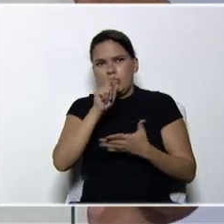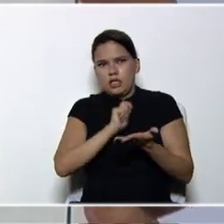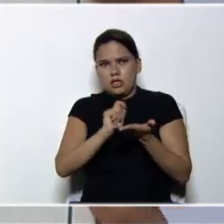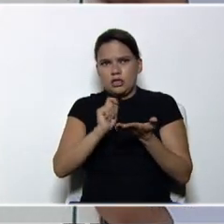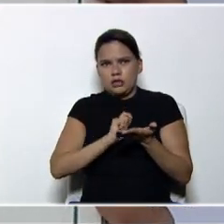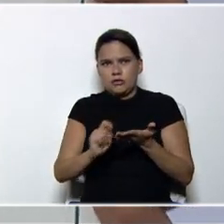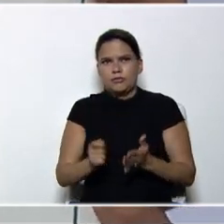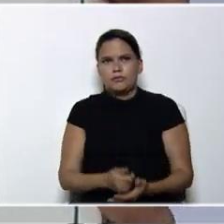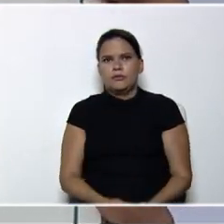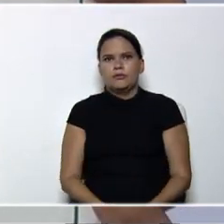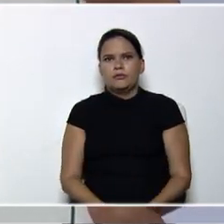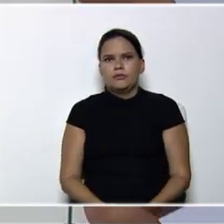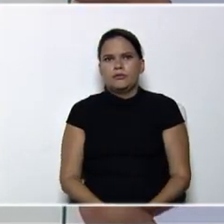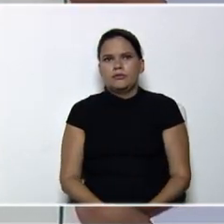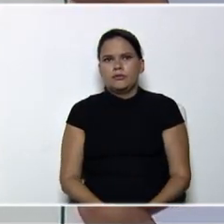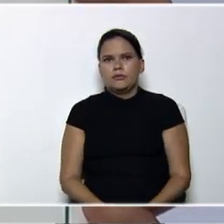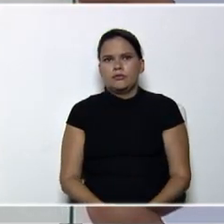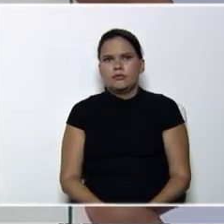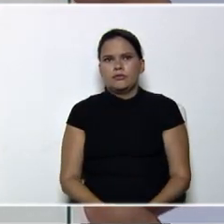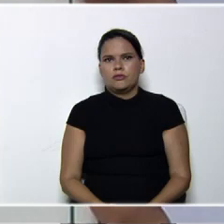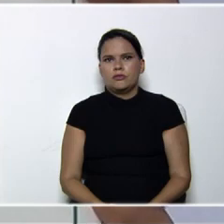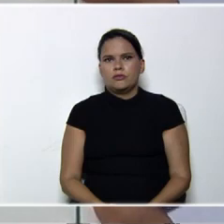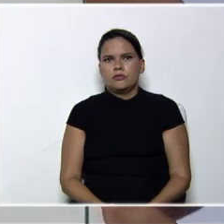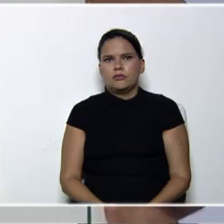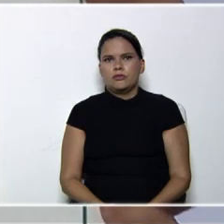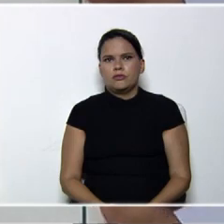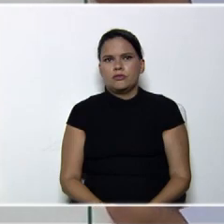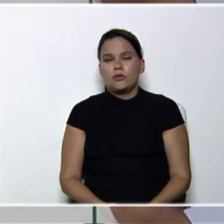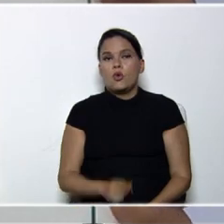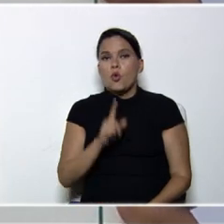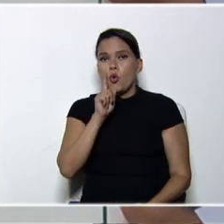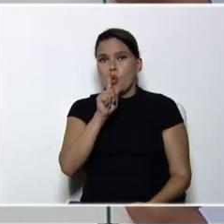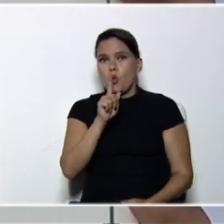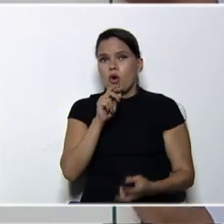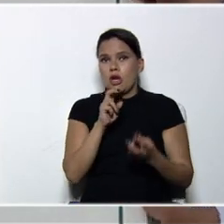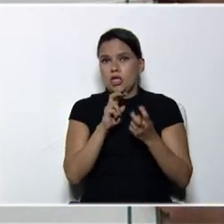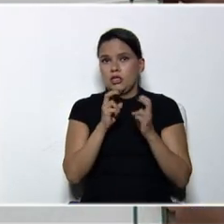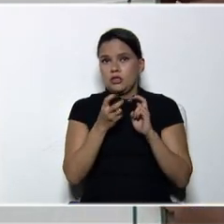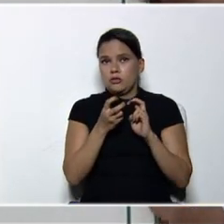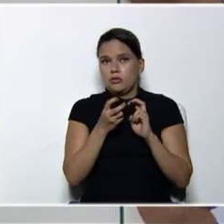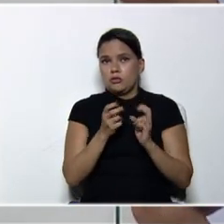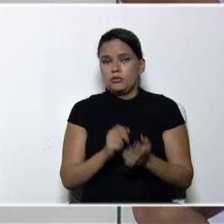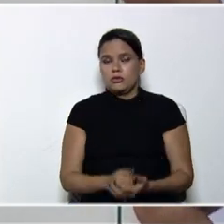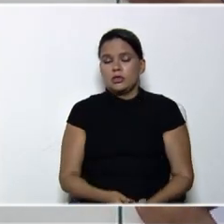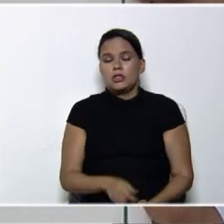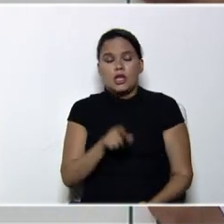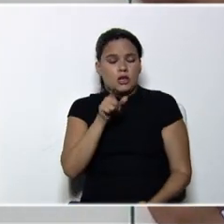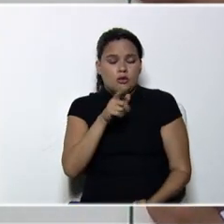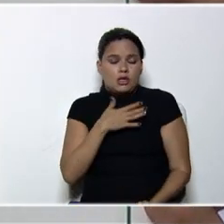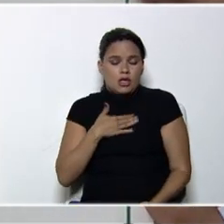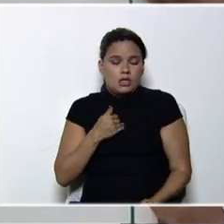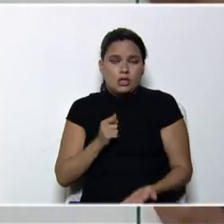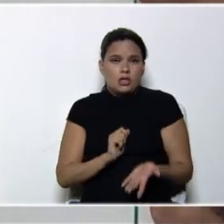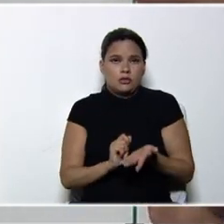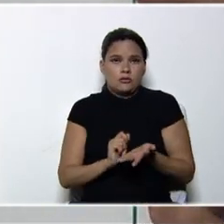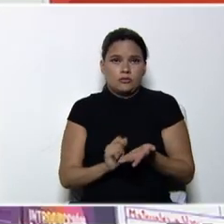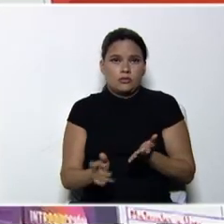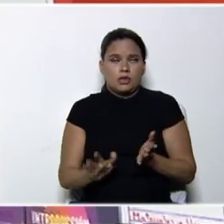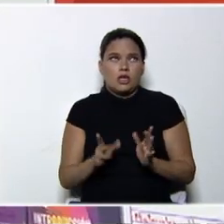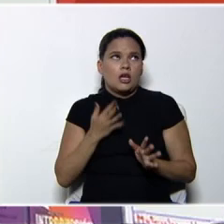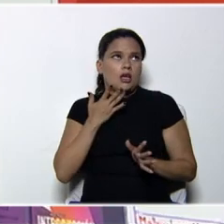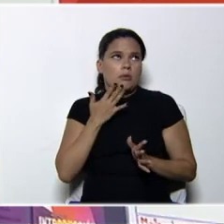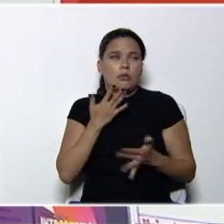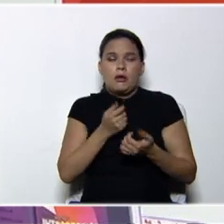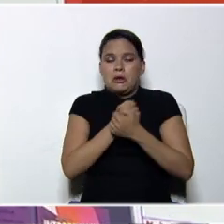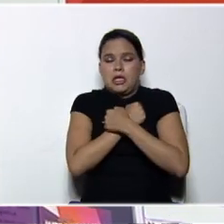¿sí? Fíjense que les dejo 2. Les dejo una de título, que sería el que ustedes desearan en el caso del abrazo en familia